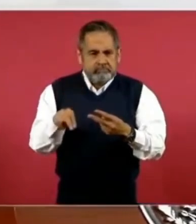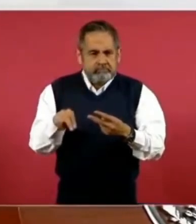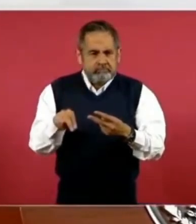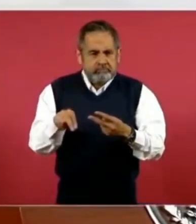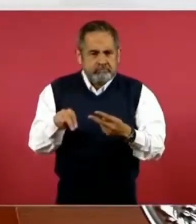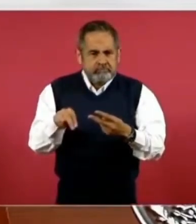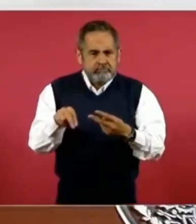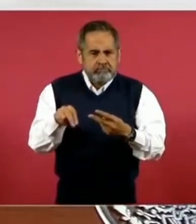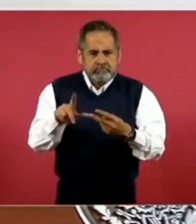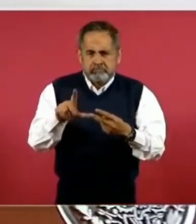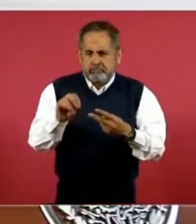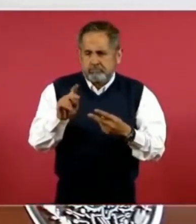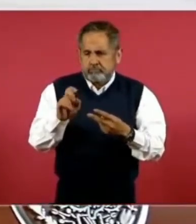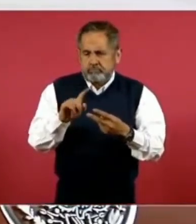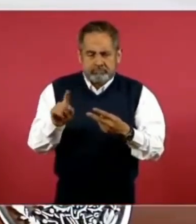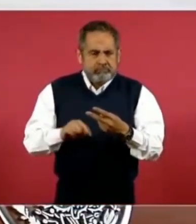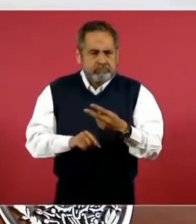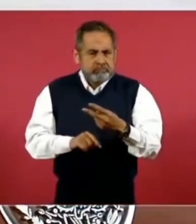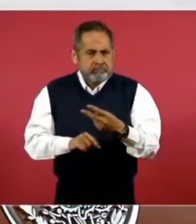Guzmán López.